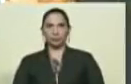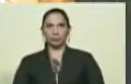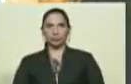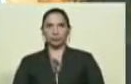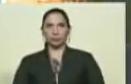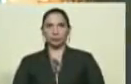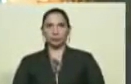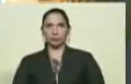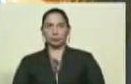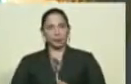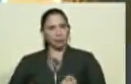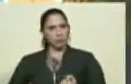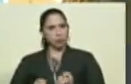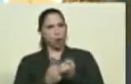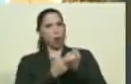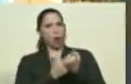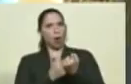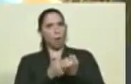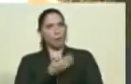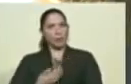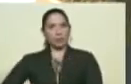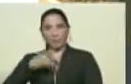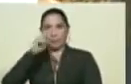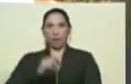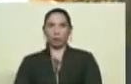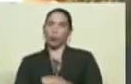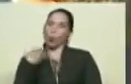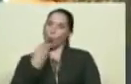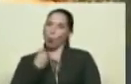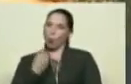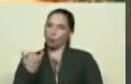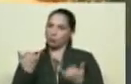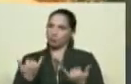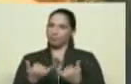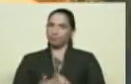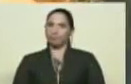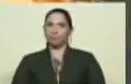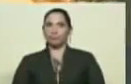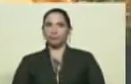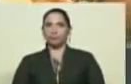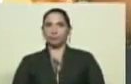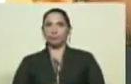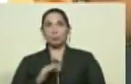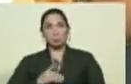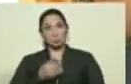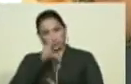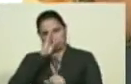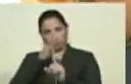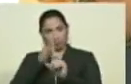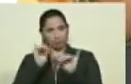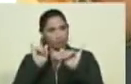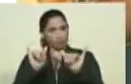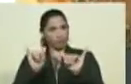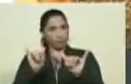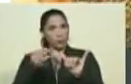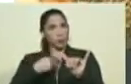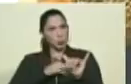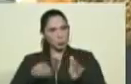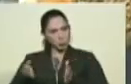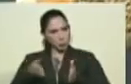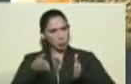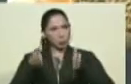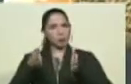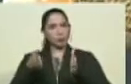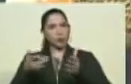este impulso que le viene dando el presidente Nicolás Maduro, pues la juventud. Claro que pueden acceder, llevan su proyecto al Ministerio de Turismo, nosotros lo avalamos,